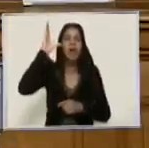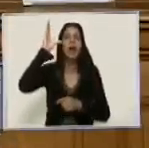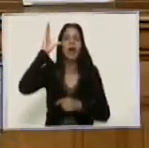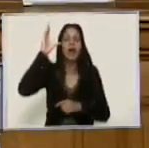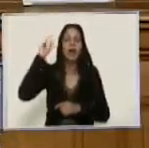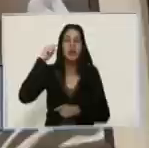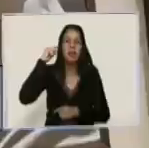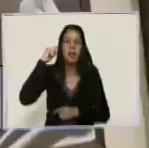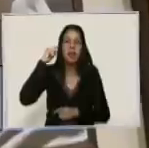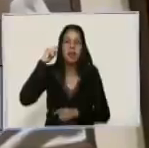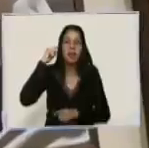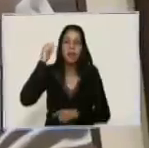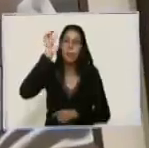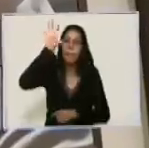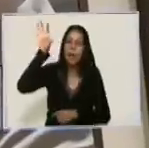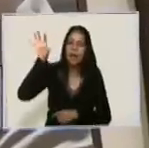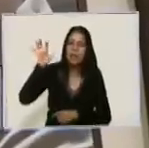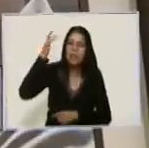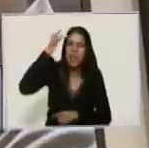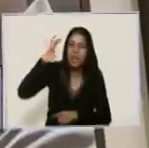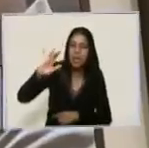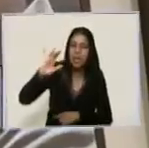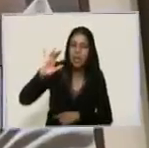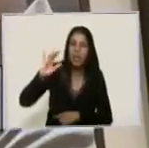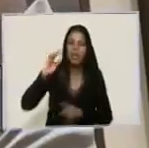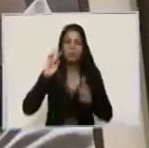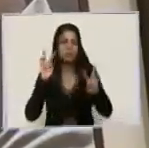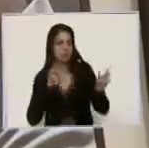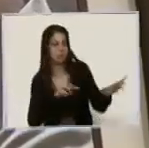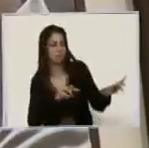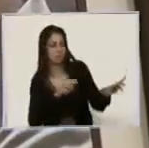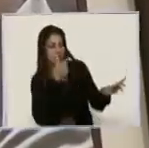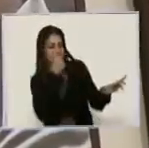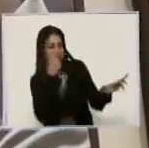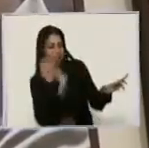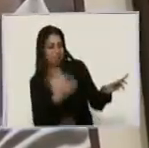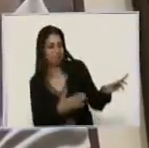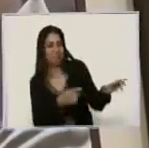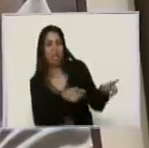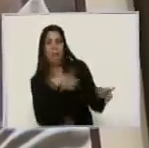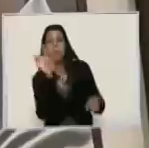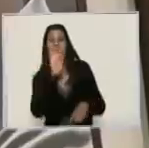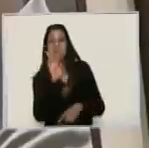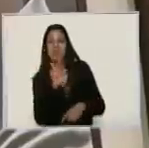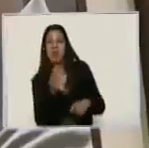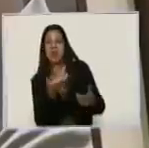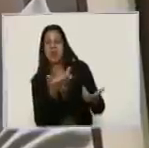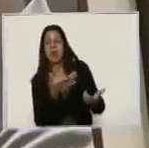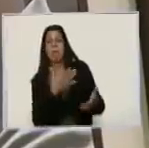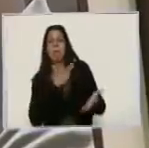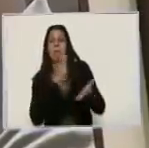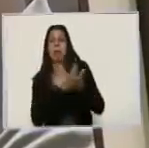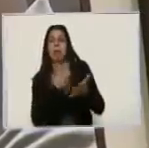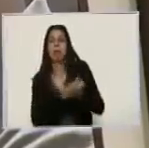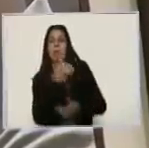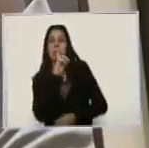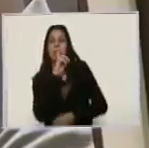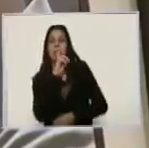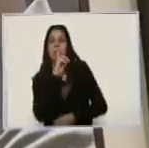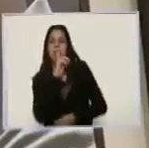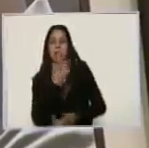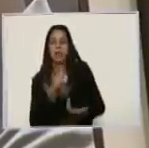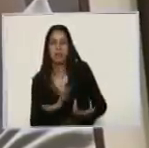Ellos creen que este pueblo se va a quedar tranquilo con lo que